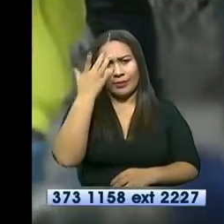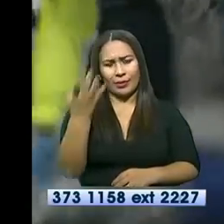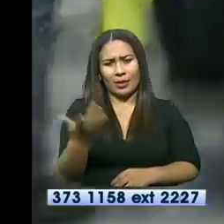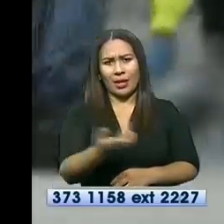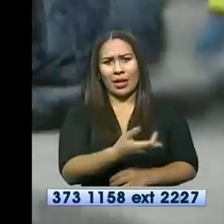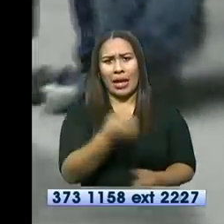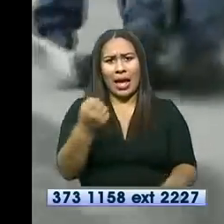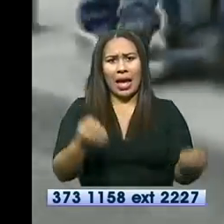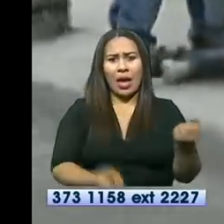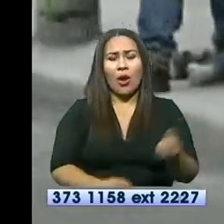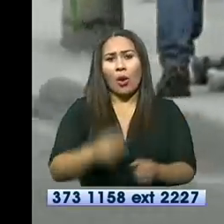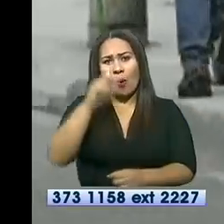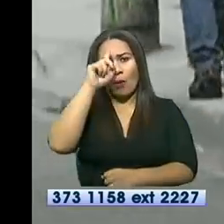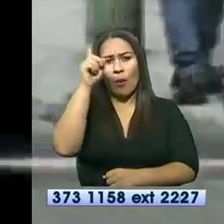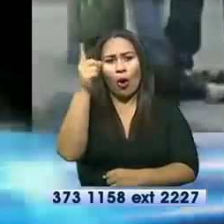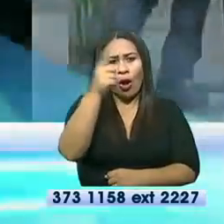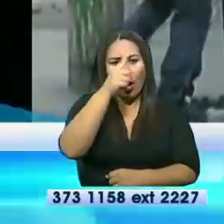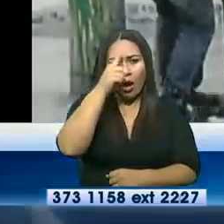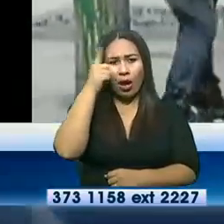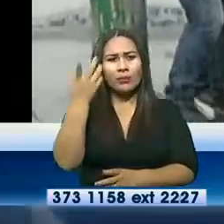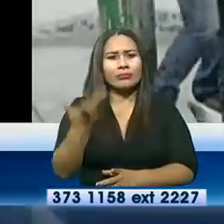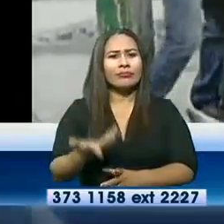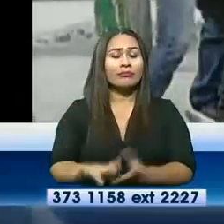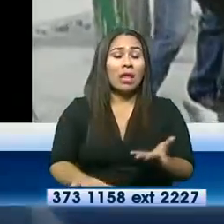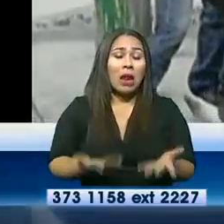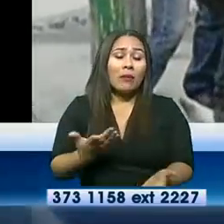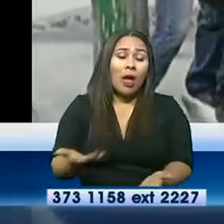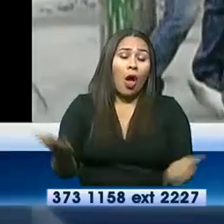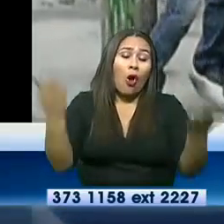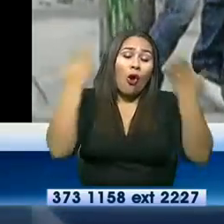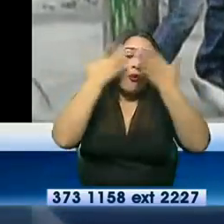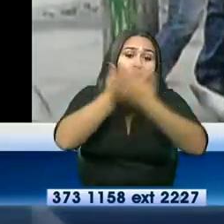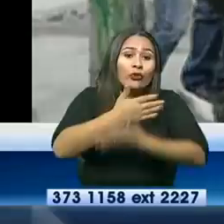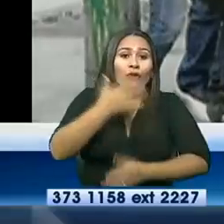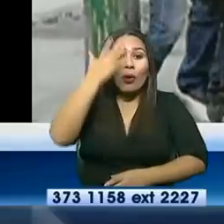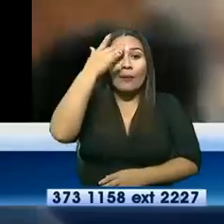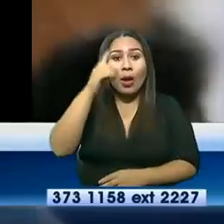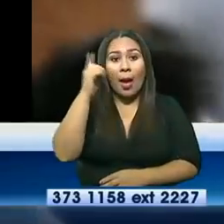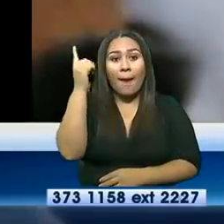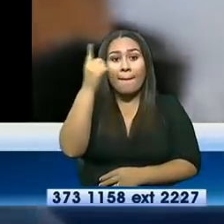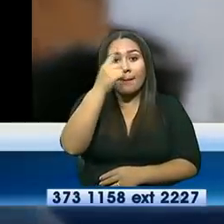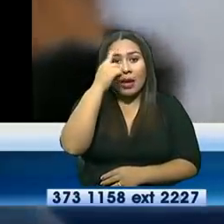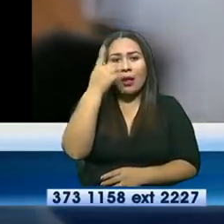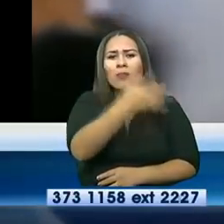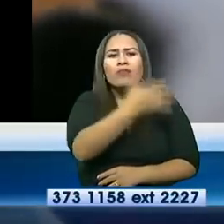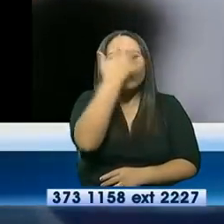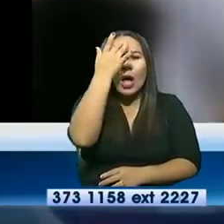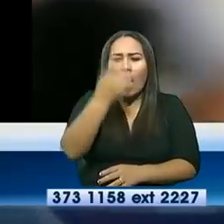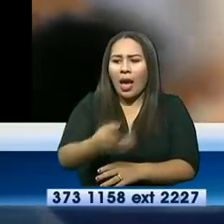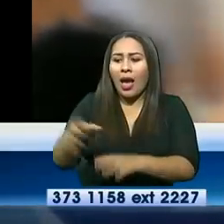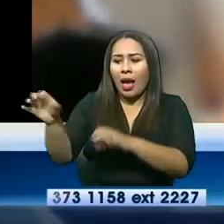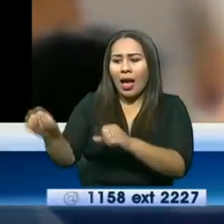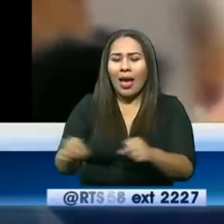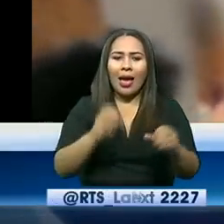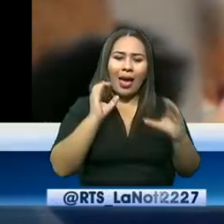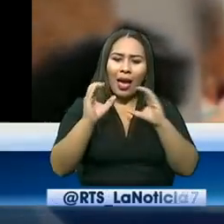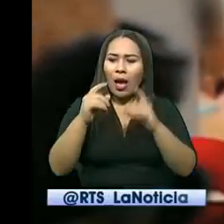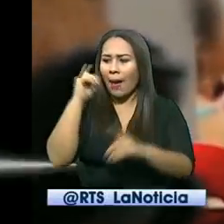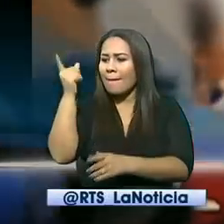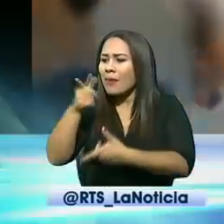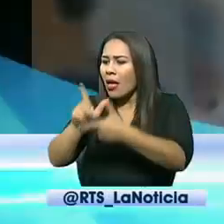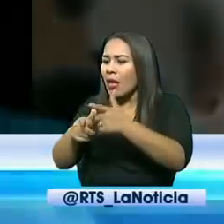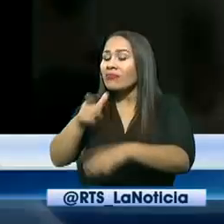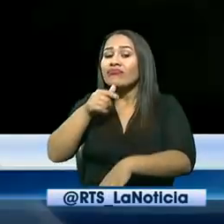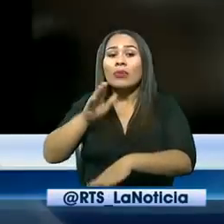está borracho. ¿Y qué hace un borracho? Pierde los sentidos, pues. No sé si él y ellos lo metieron a mi hermano al carro y sabiendo que están tomando, ¿quiénes